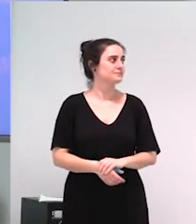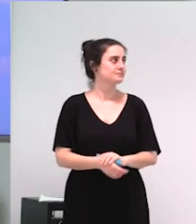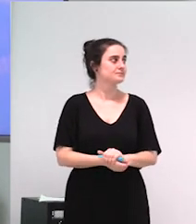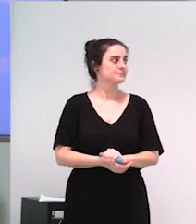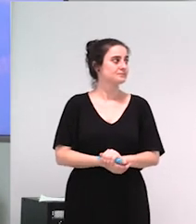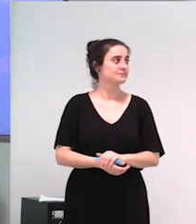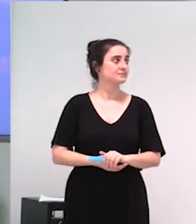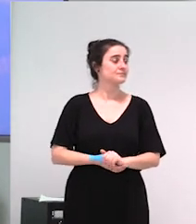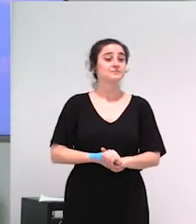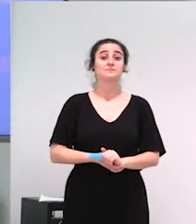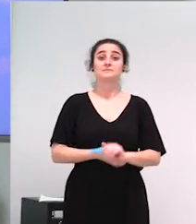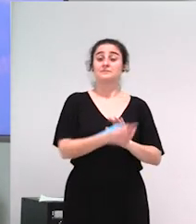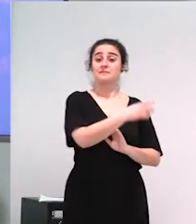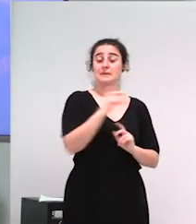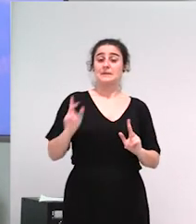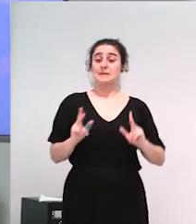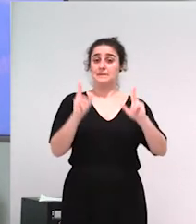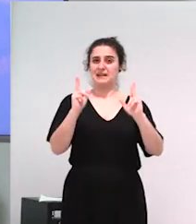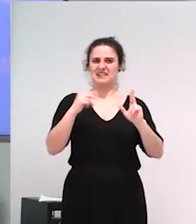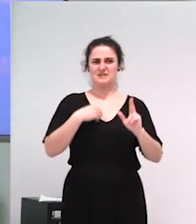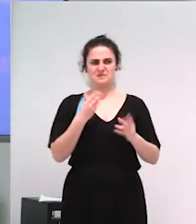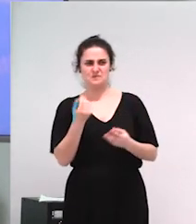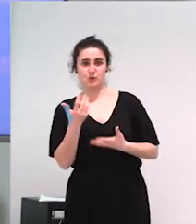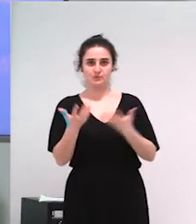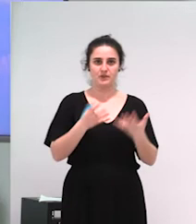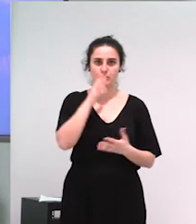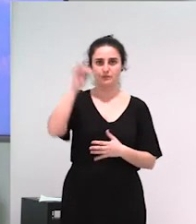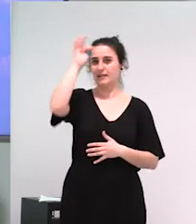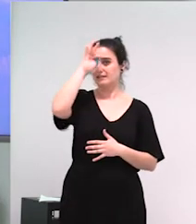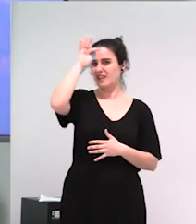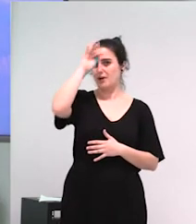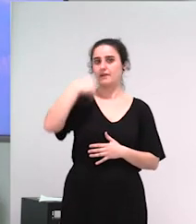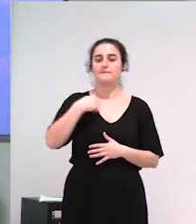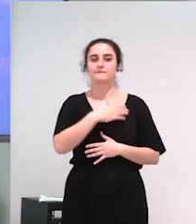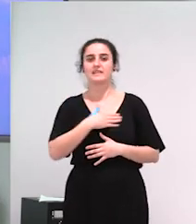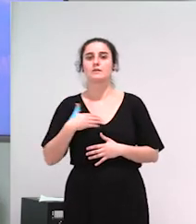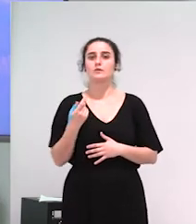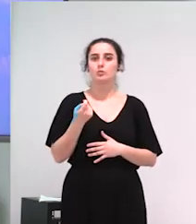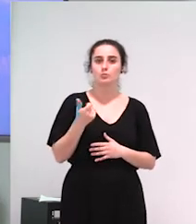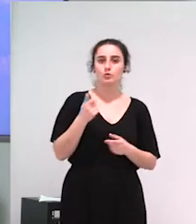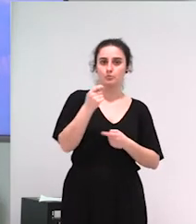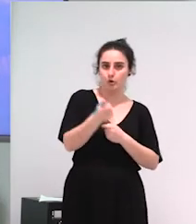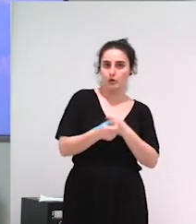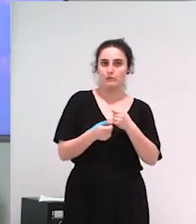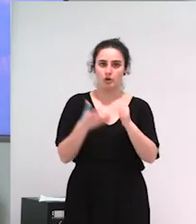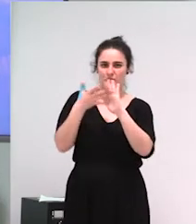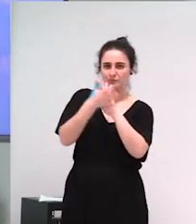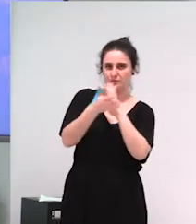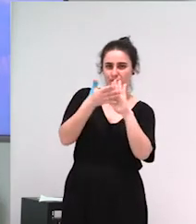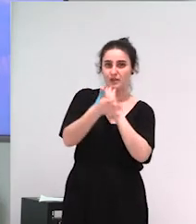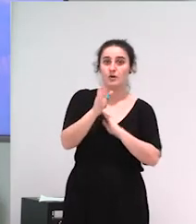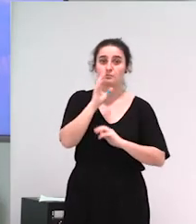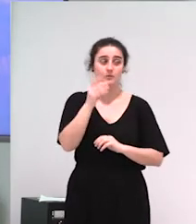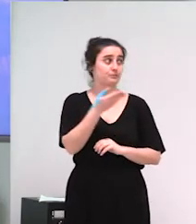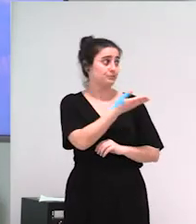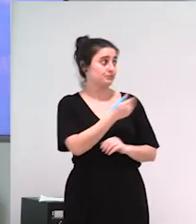Esta es la parte que me había planteado, que era como muy teórica y muy tocha, pero intentaré irla haciendo poco a poco, ya que hacer caer esta